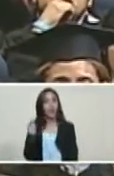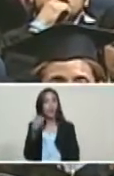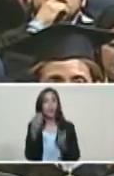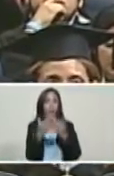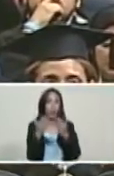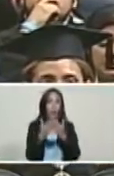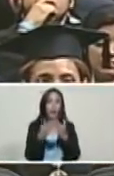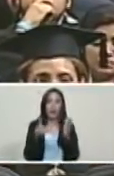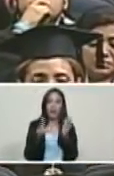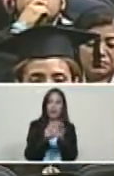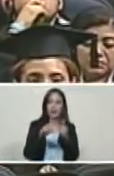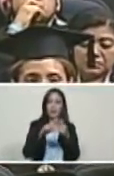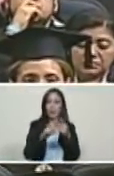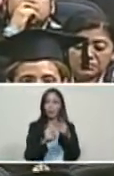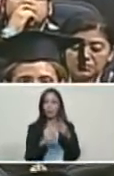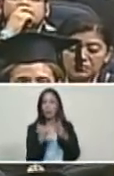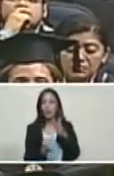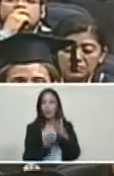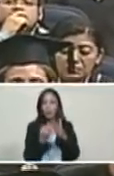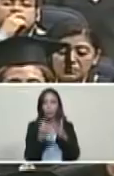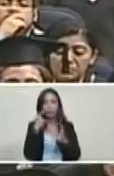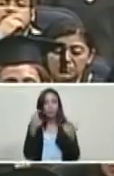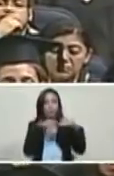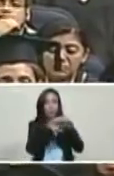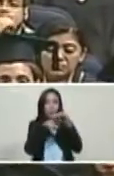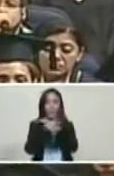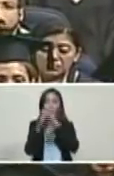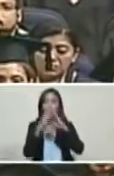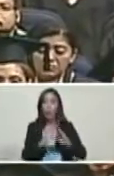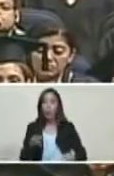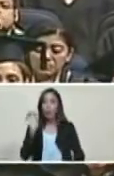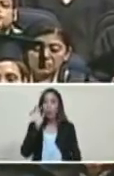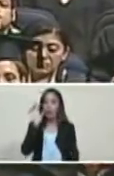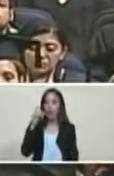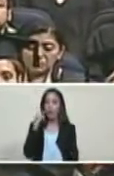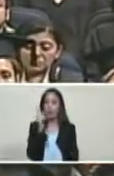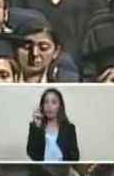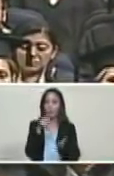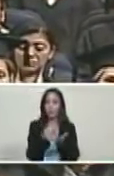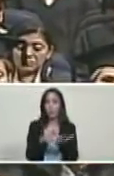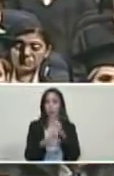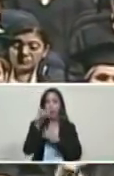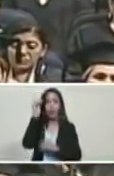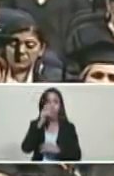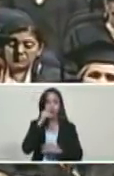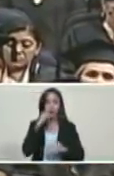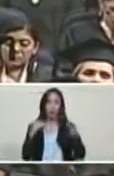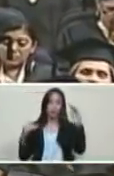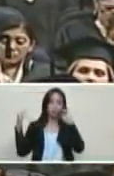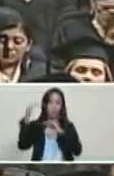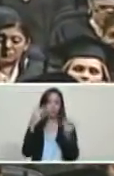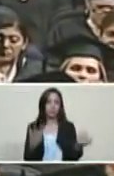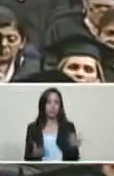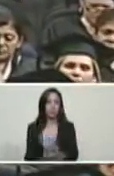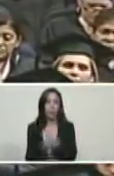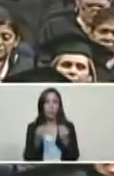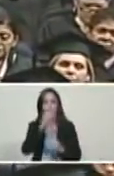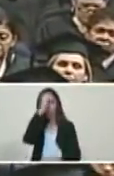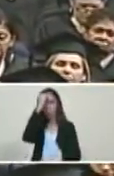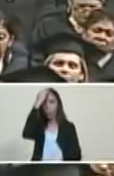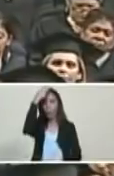liceo, cada institución de los diversos rincones de la patria están presentes docentes altamente calificados. Entre